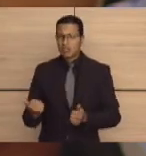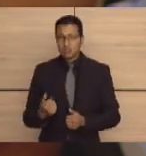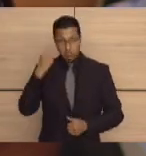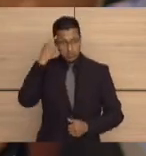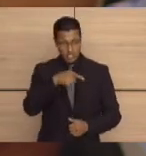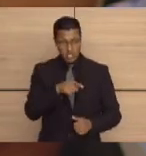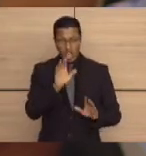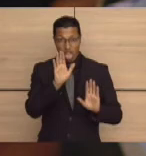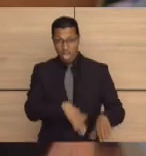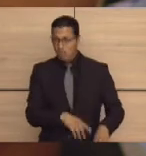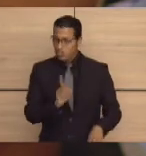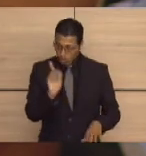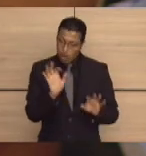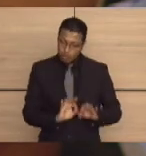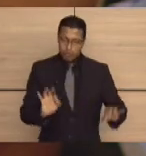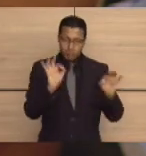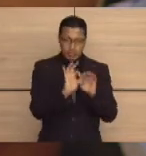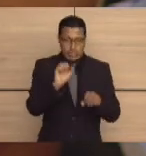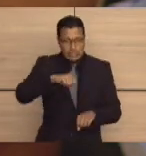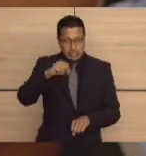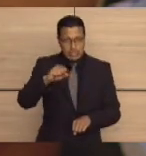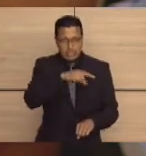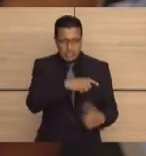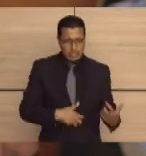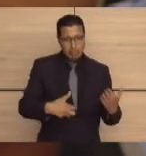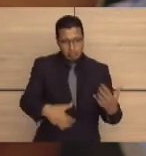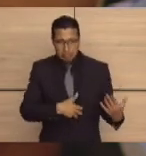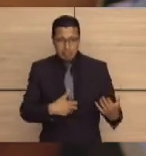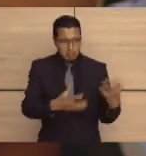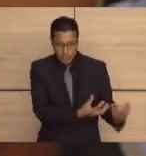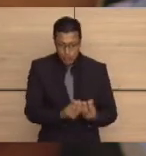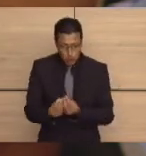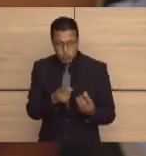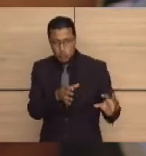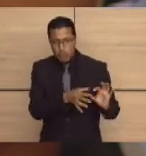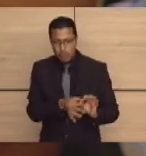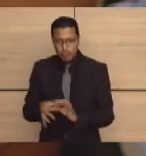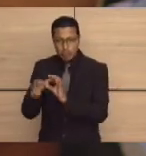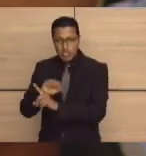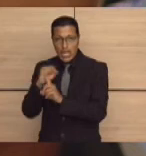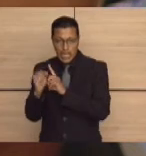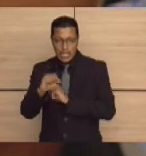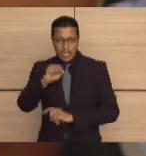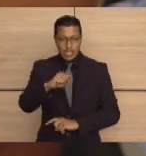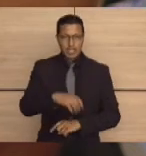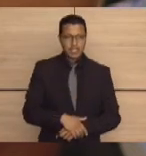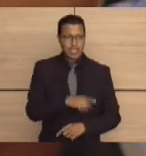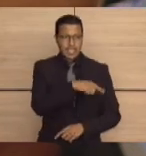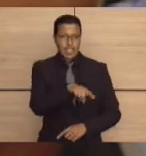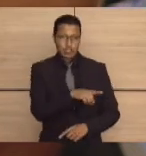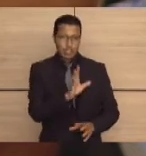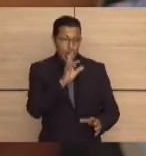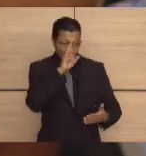importante, desmovilizar esos ejércitos es muy importante, cumplir con los compromisos que se adquieren con ellos es muy importante, que ellos cumplan también